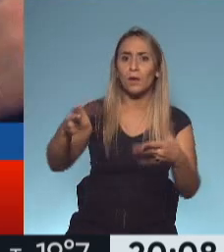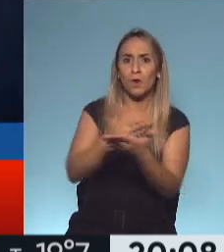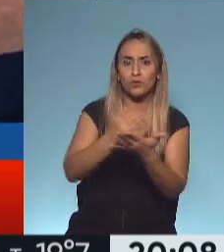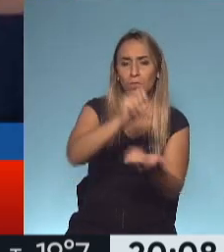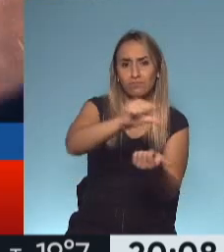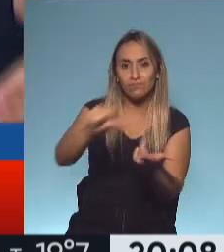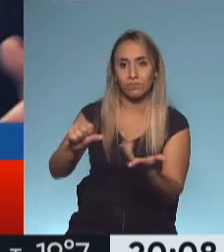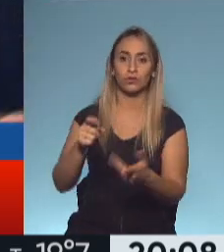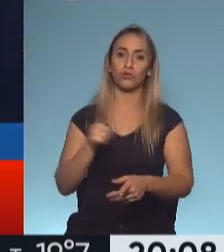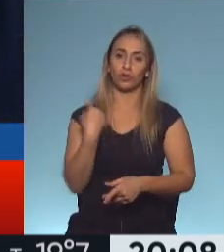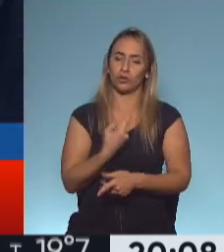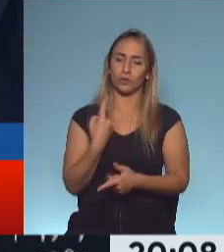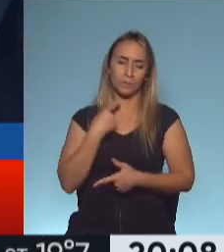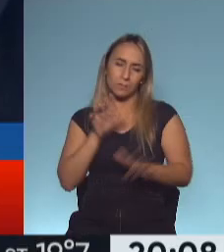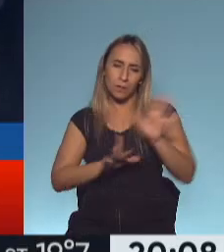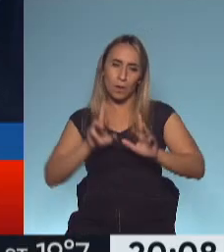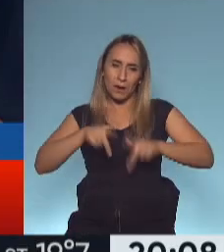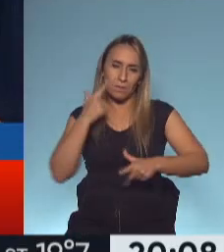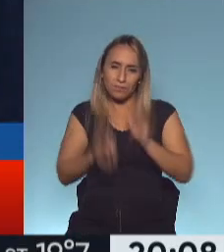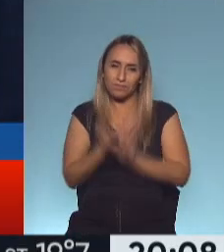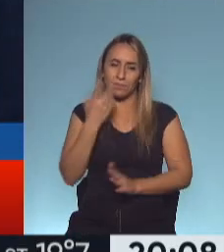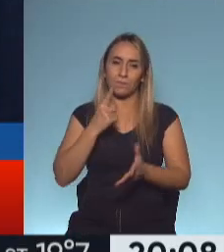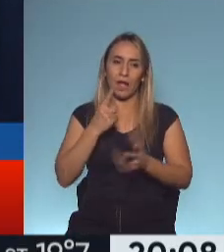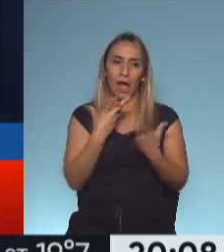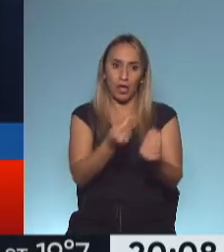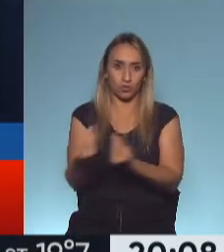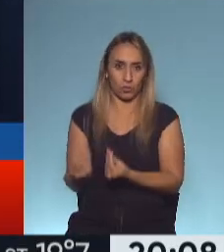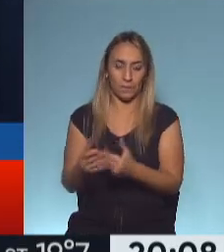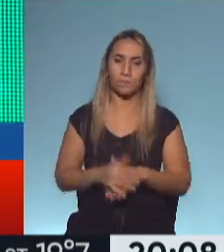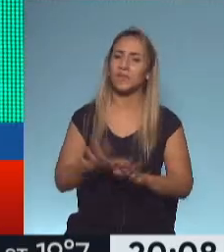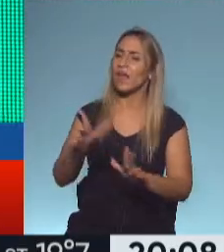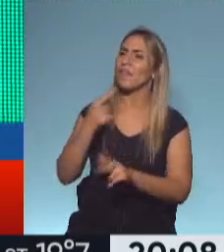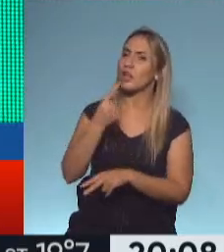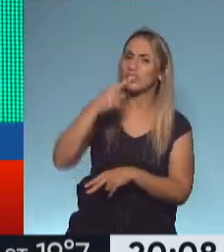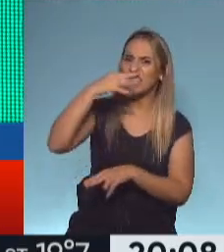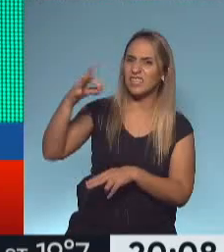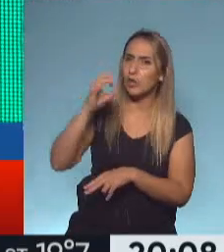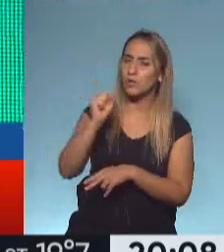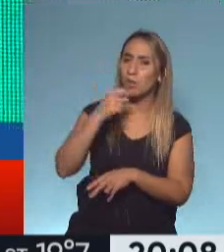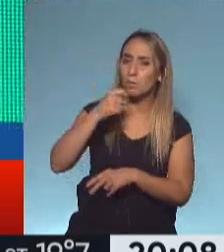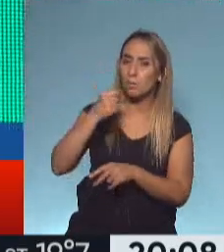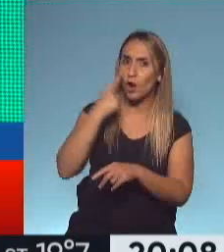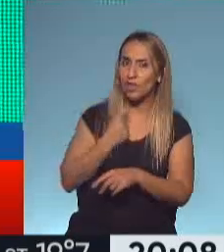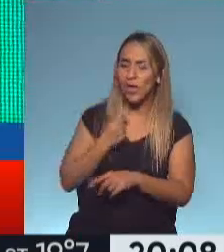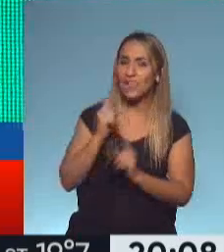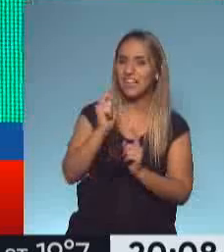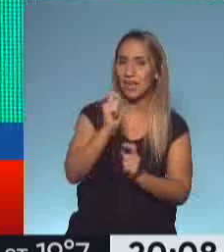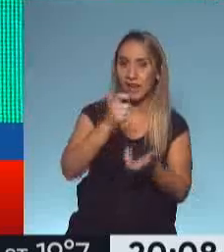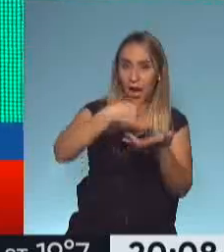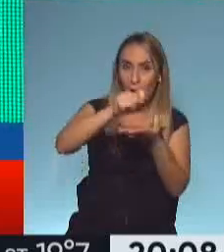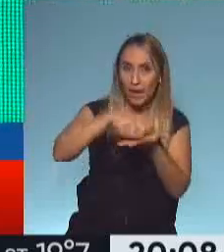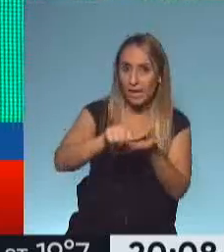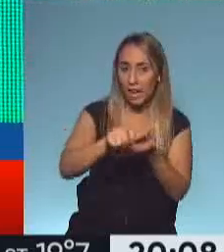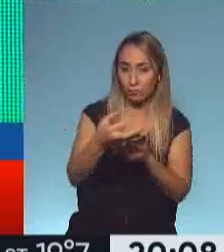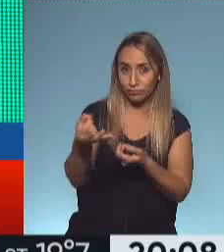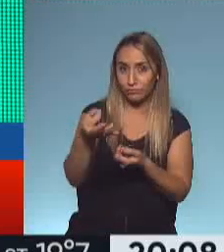a generar medidas económicas adicionales. Perdón, Nasa, usted dijo 700 pesos por día que el peón de albañil. Exacto, 700, 800. Es